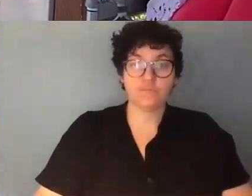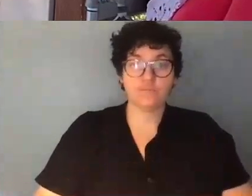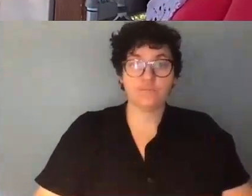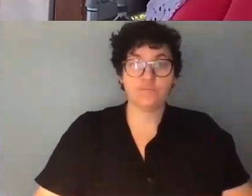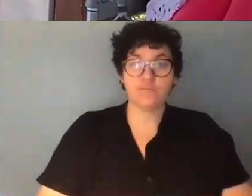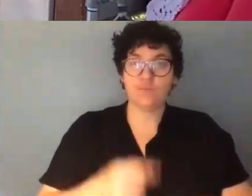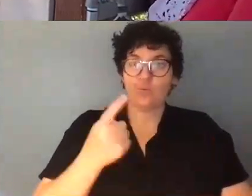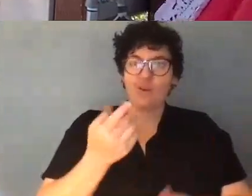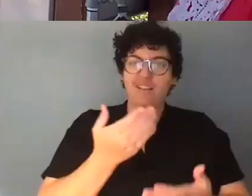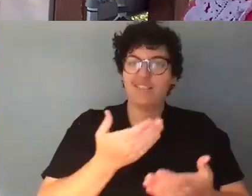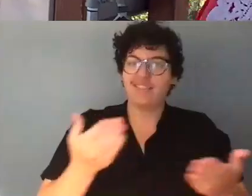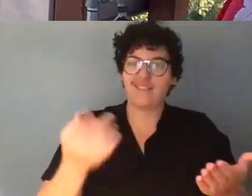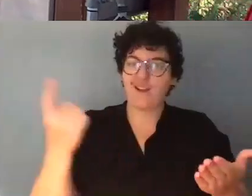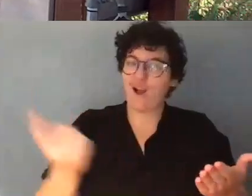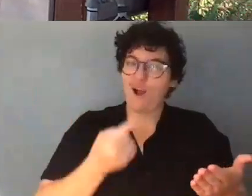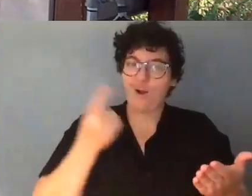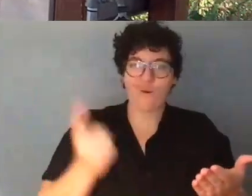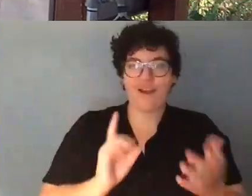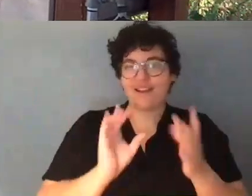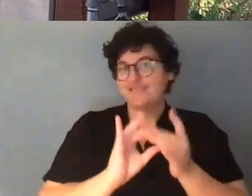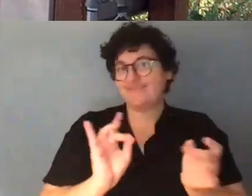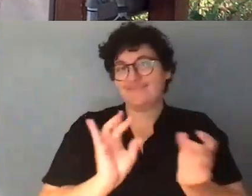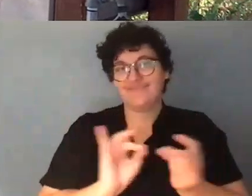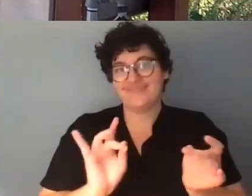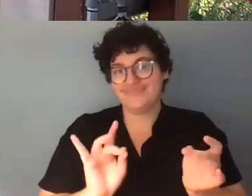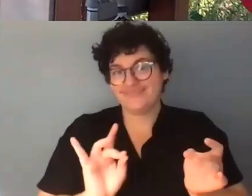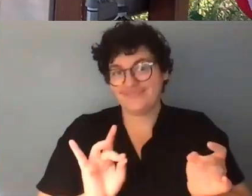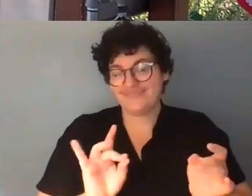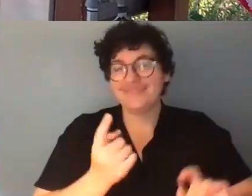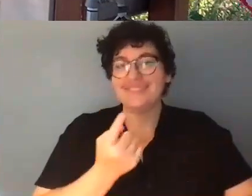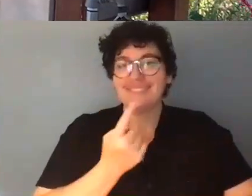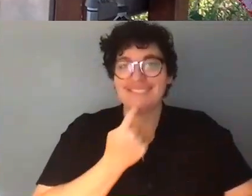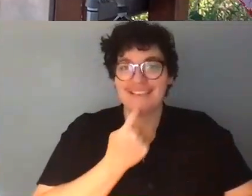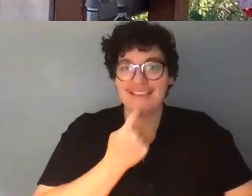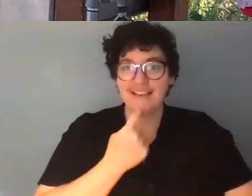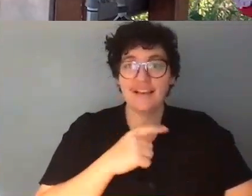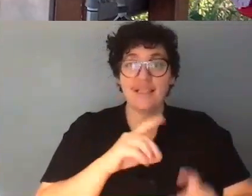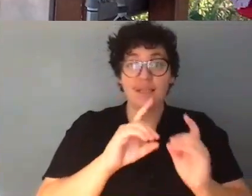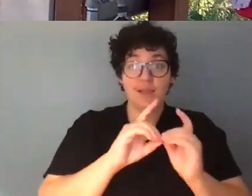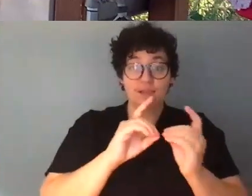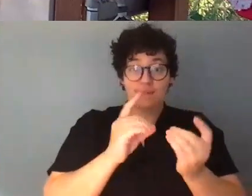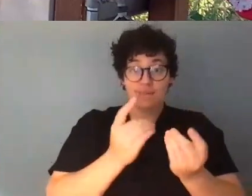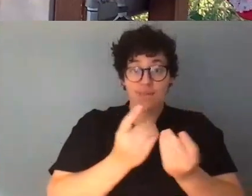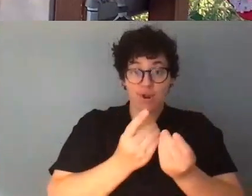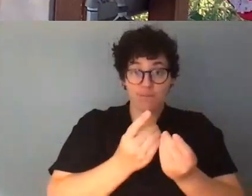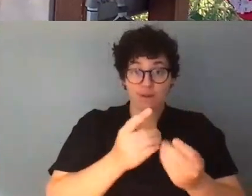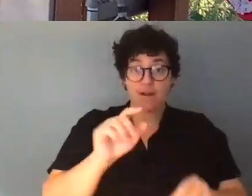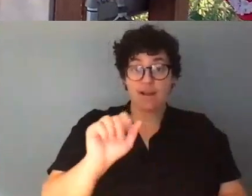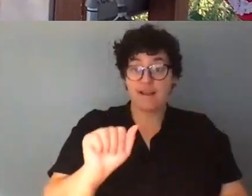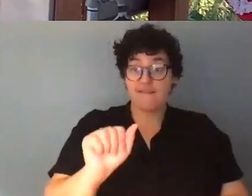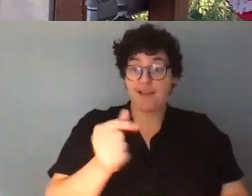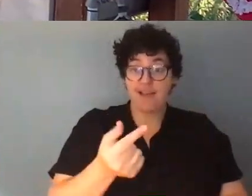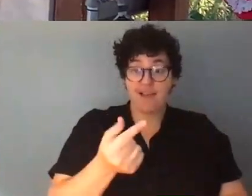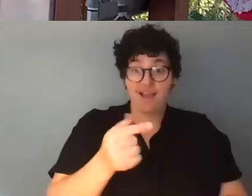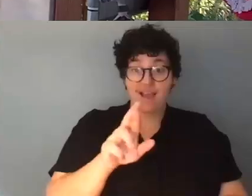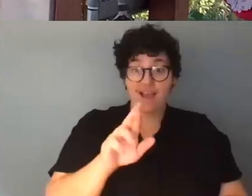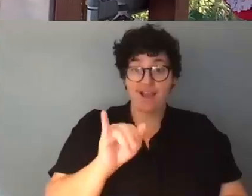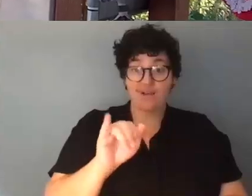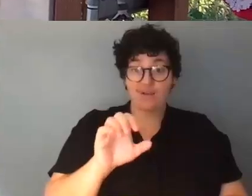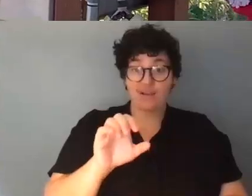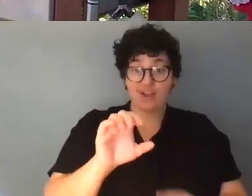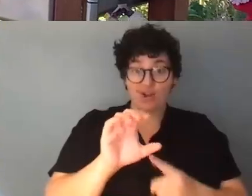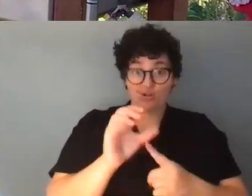Okay. ¿Así está? No. Lo que siempre me gusta decir es que los departamentos de agricultura de los Estados